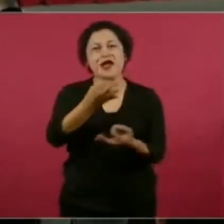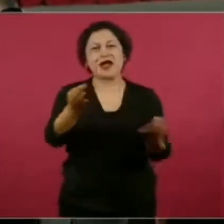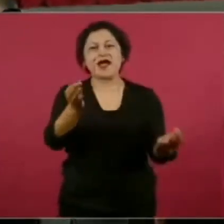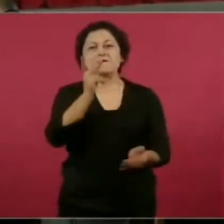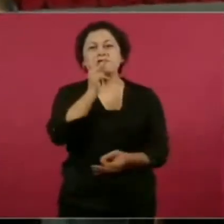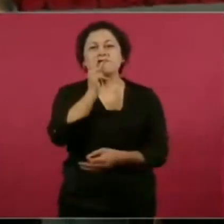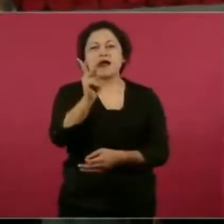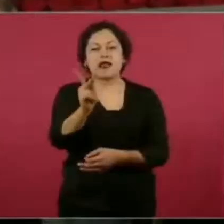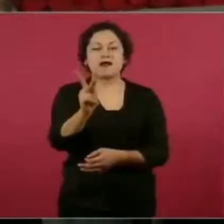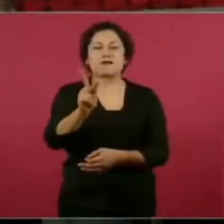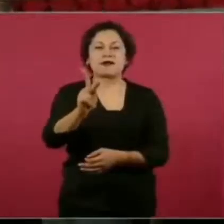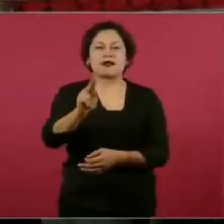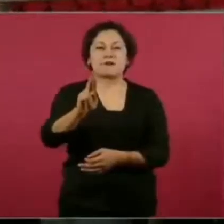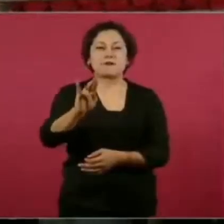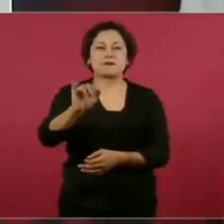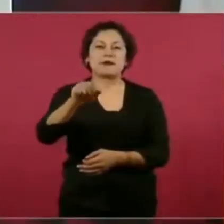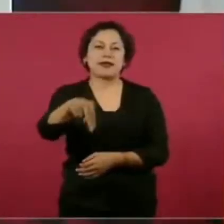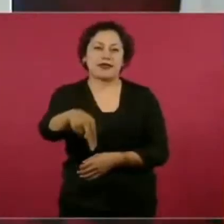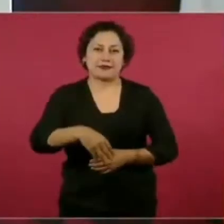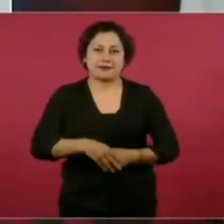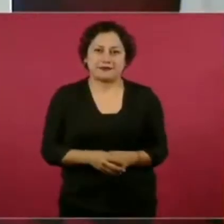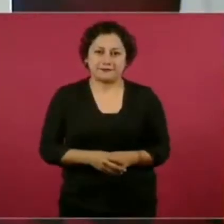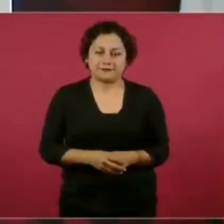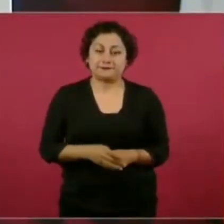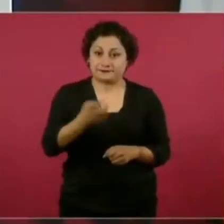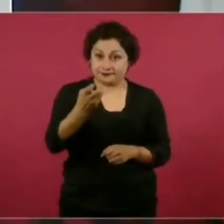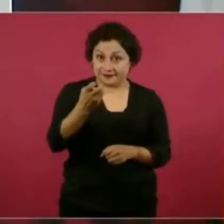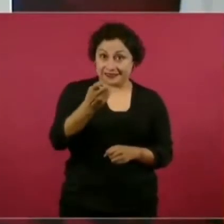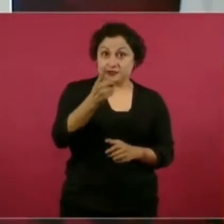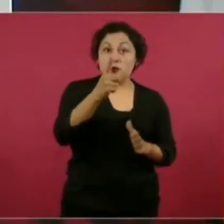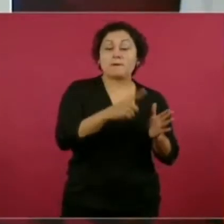que esto es el 95. En el